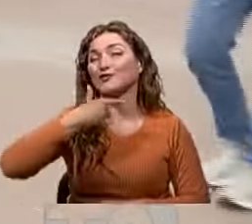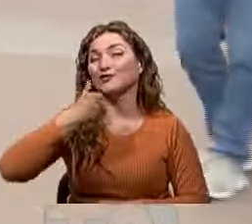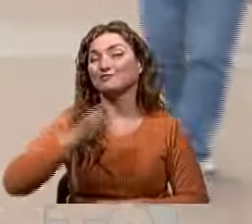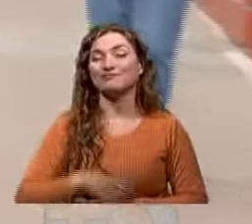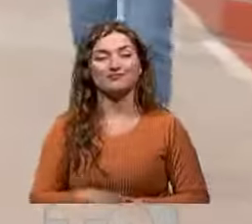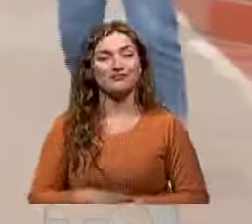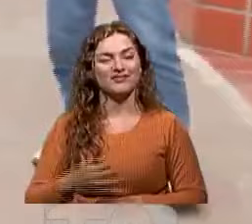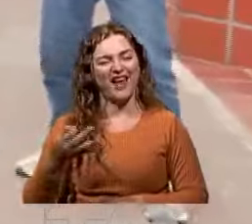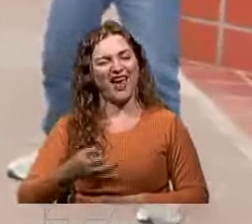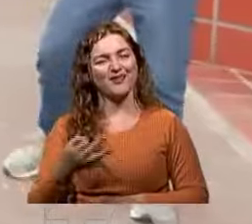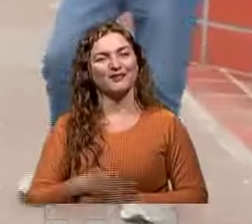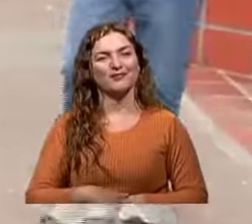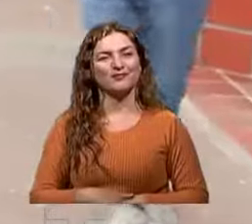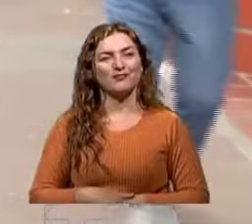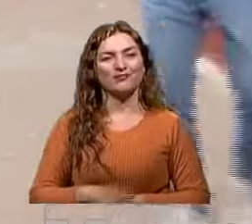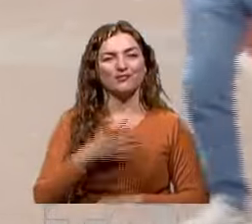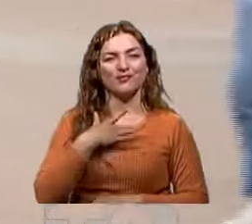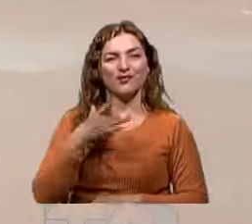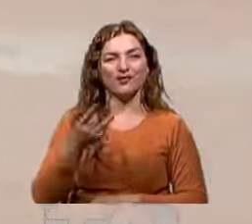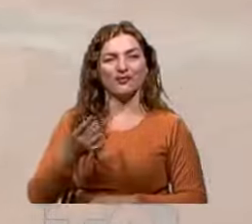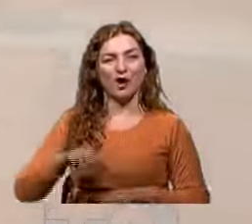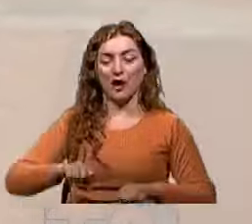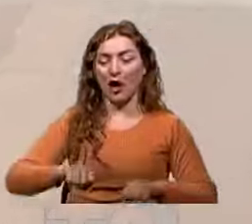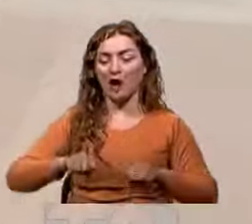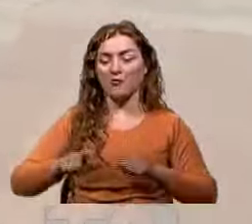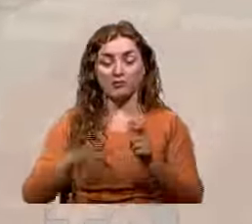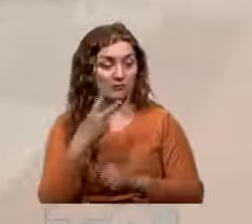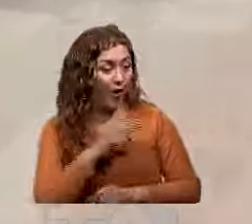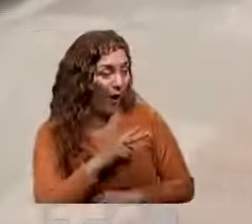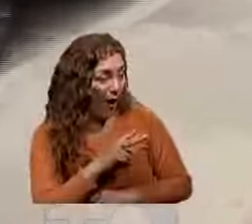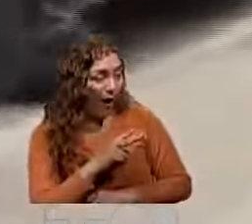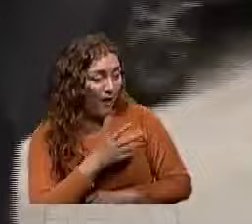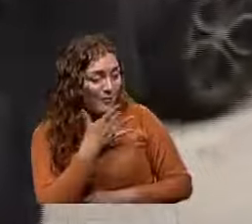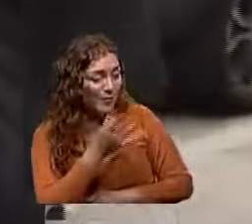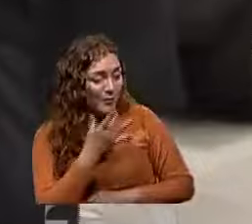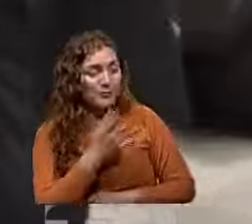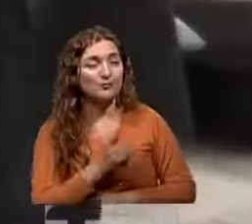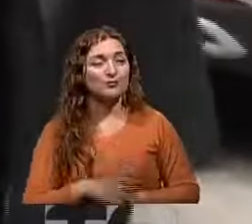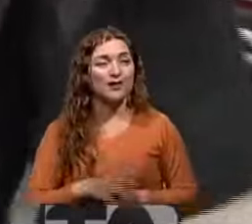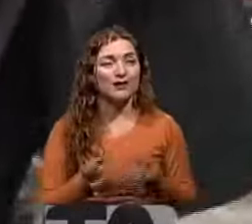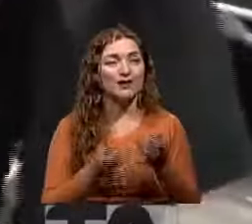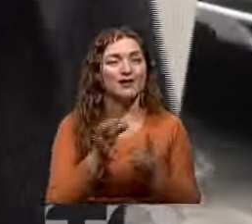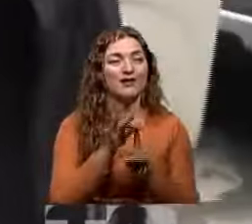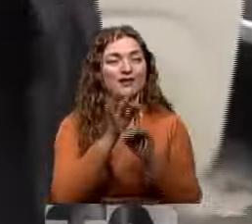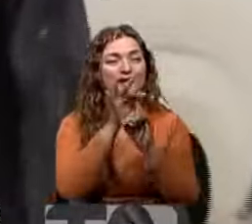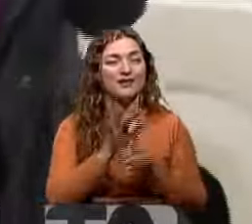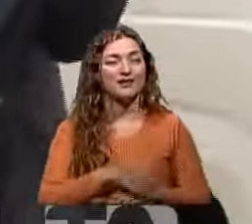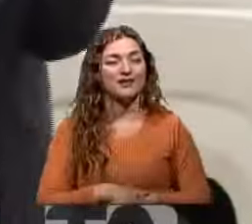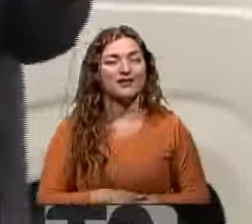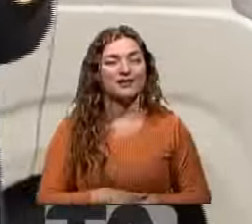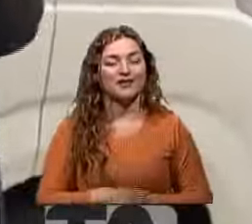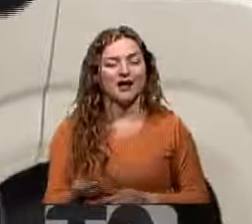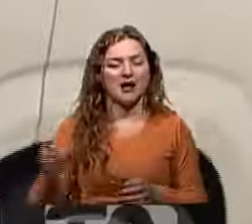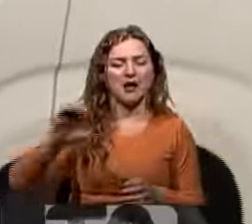chévere. Y, me encanta el carrito que está cautivando a todos los capitalinos, pero me dicen que este canguil es muy especial. ¿Qué le